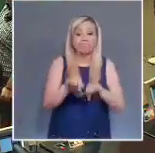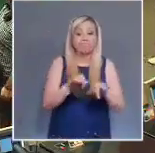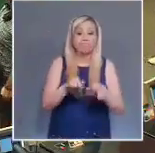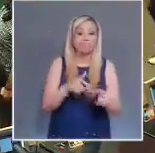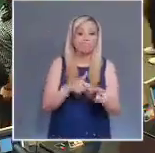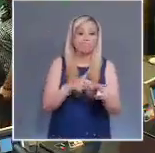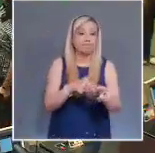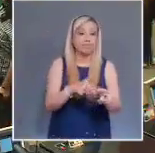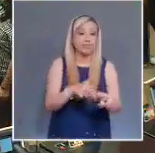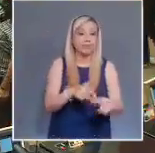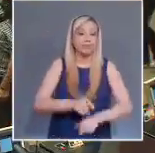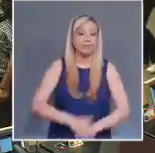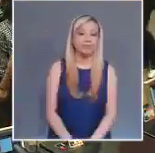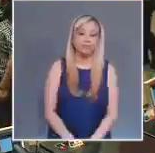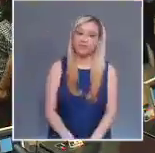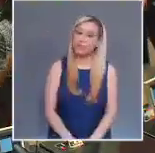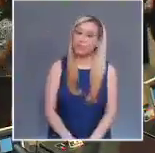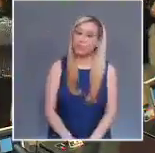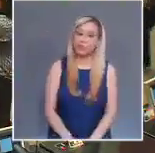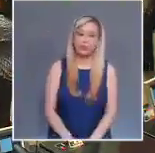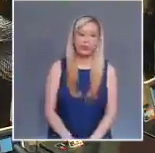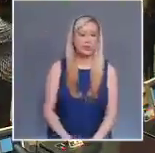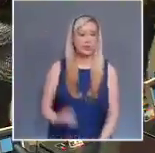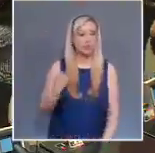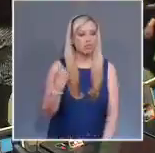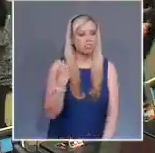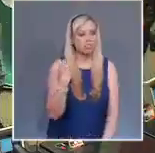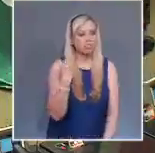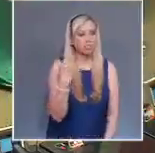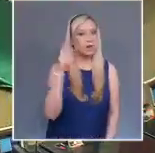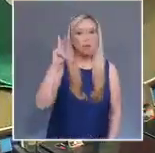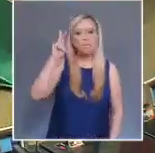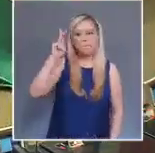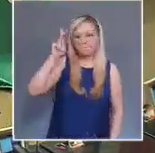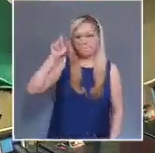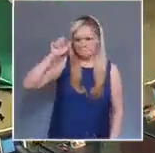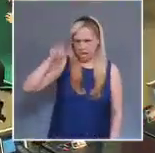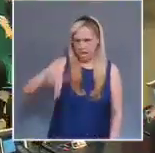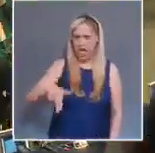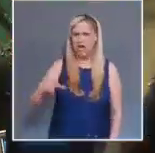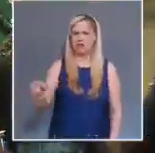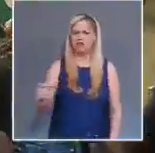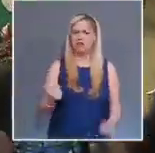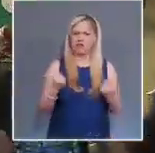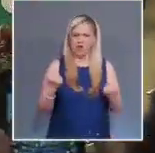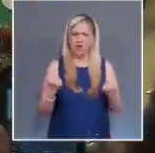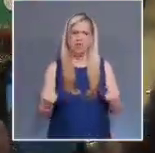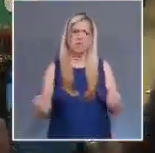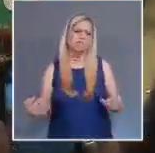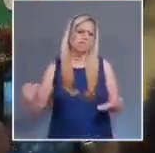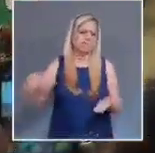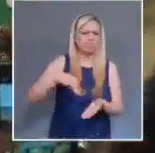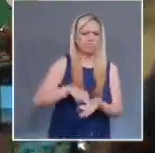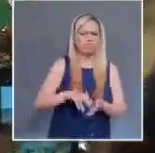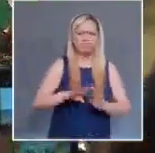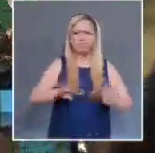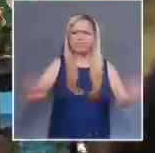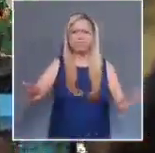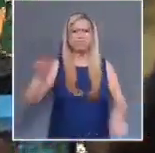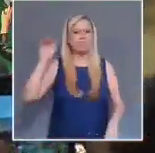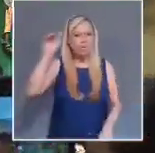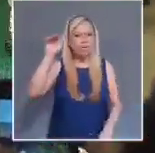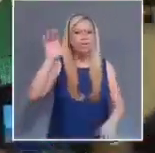El bloque de contención encabezado por el PAN en el Senado de la República tomó la tribuna para exigir que se nombren a los comisionados del